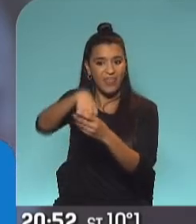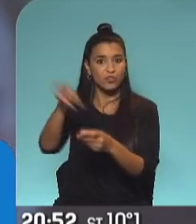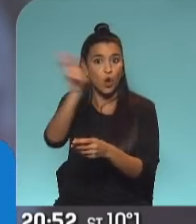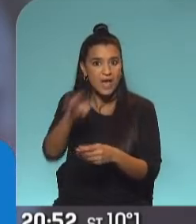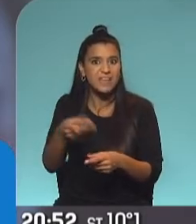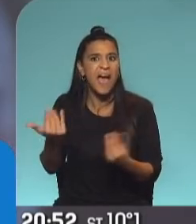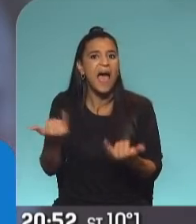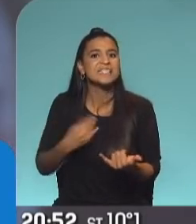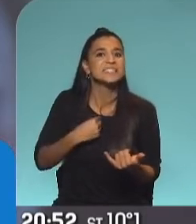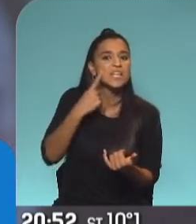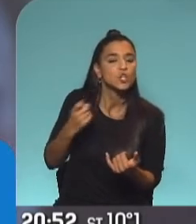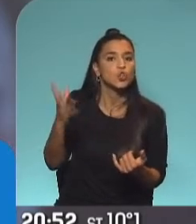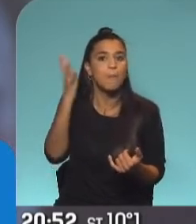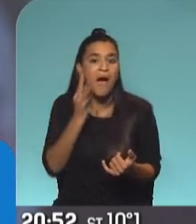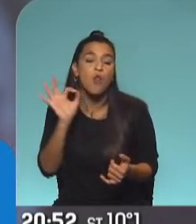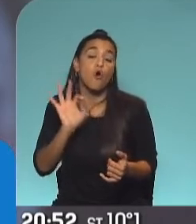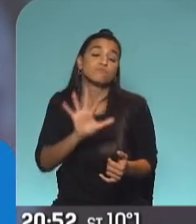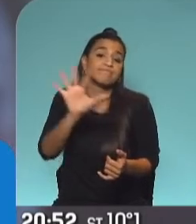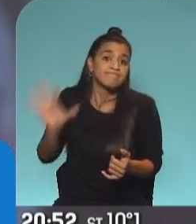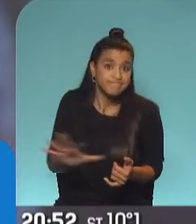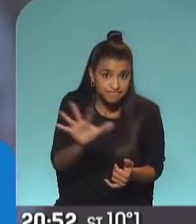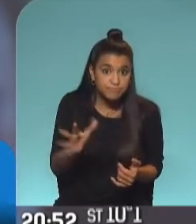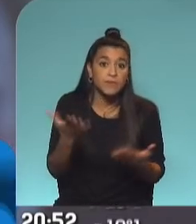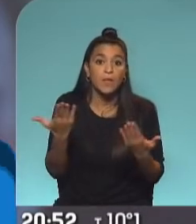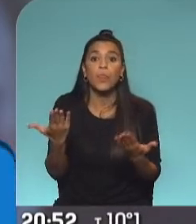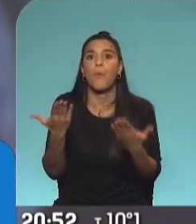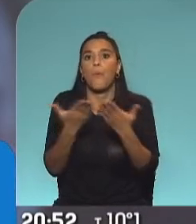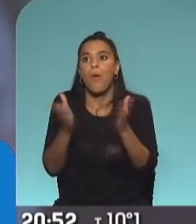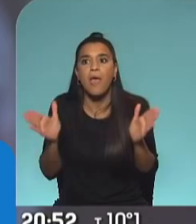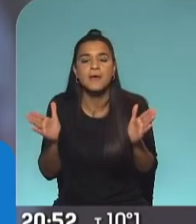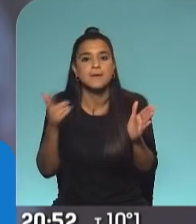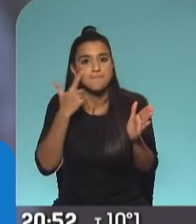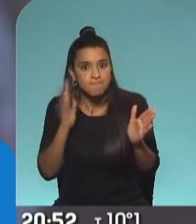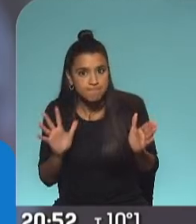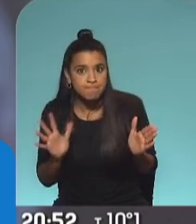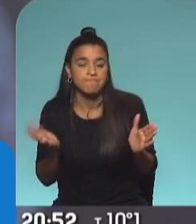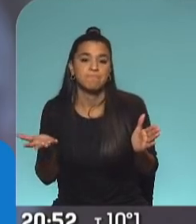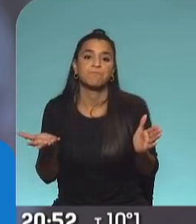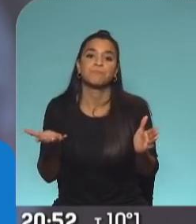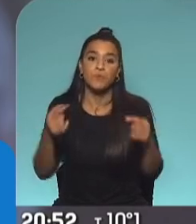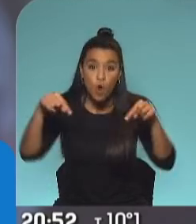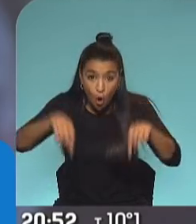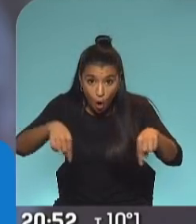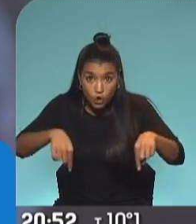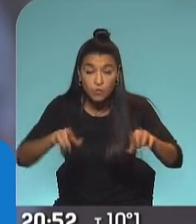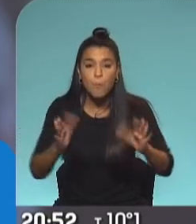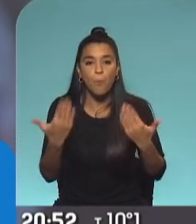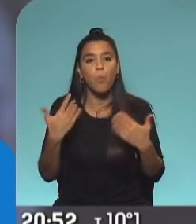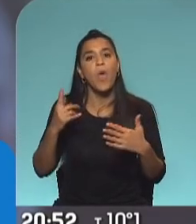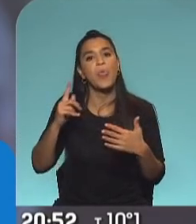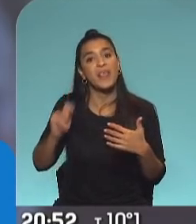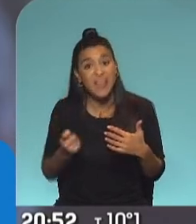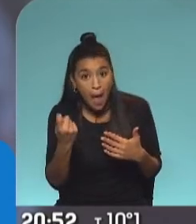alguna sintomatología o algún caso sospechoso, hemos tenido que abrir las puertas, digamos. Hoy, en principio, podés